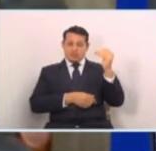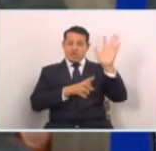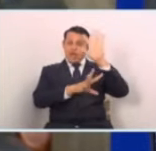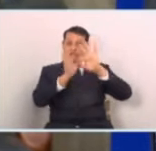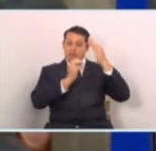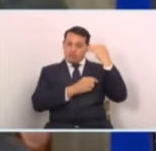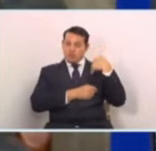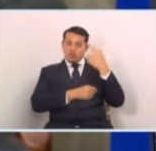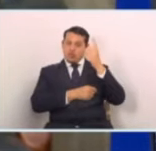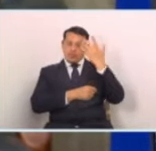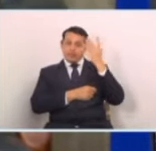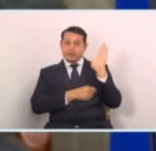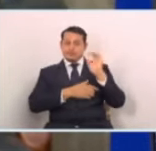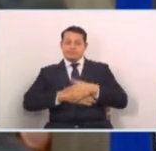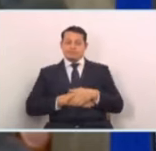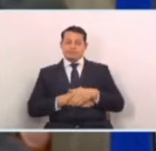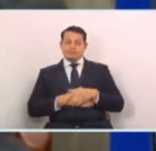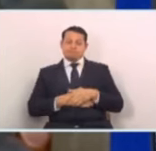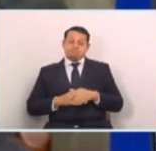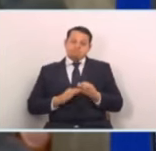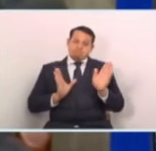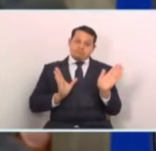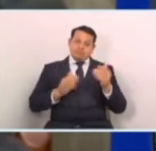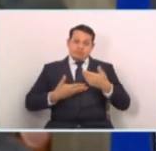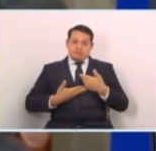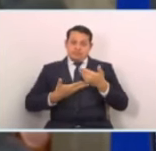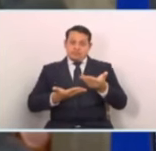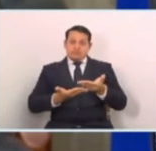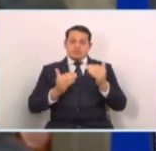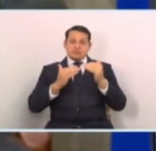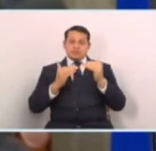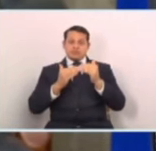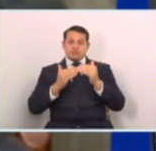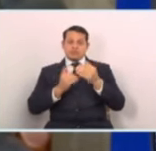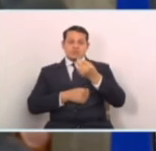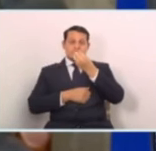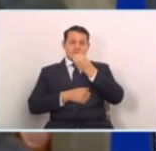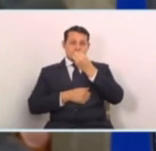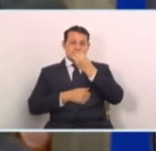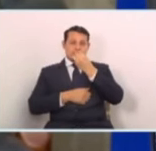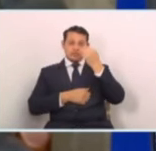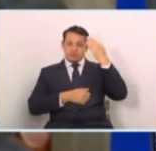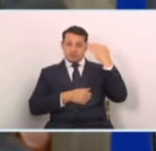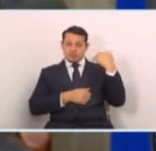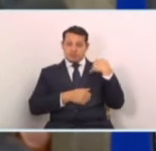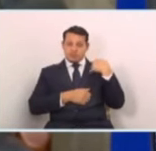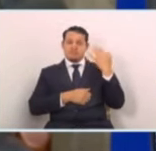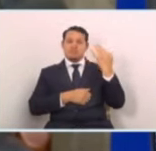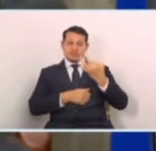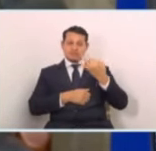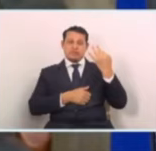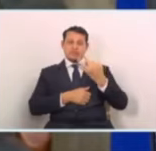si algunas no lo saben? Bueno, ha entregado también, además, alimentos a las mujeres que lo